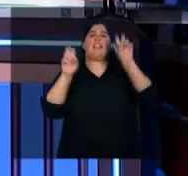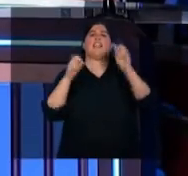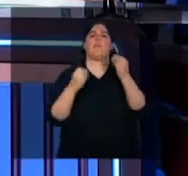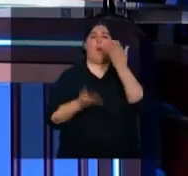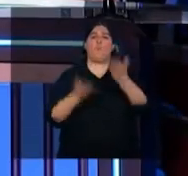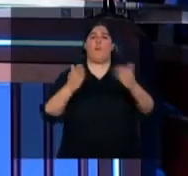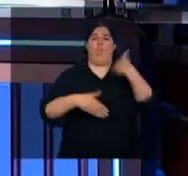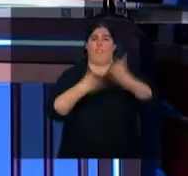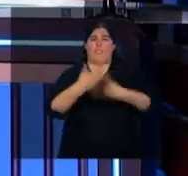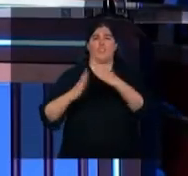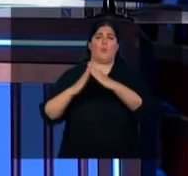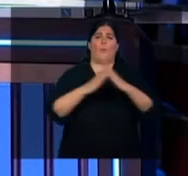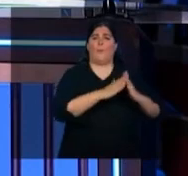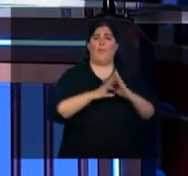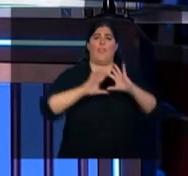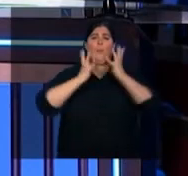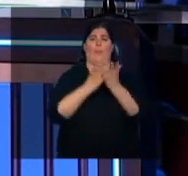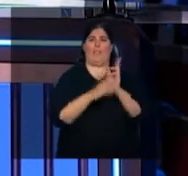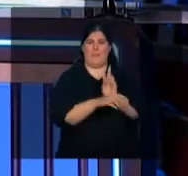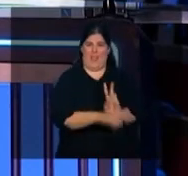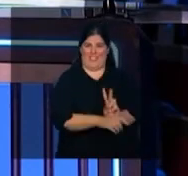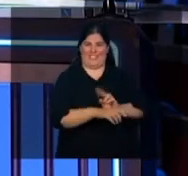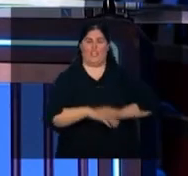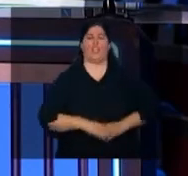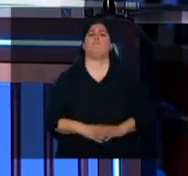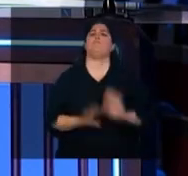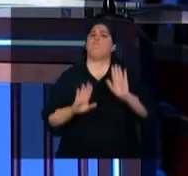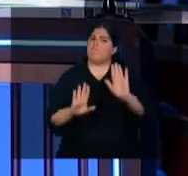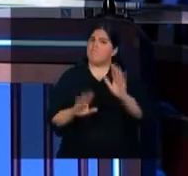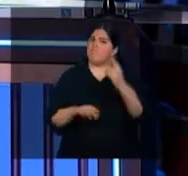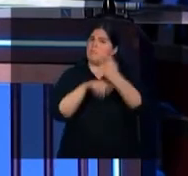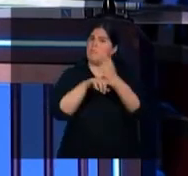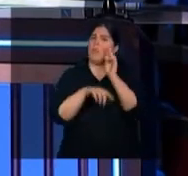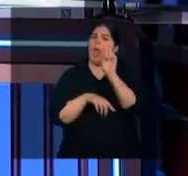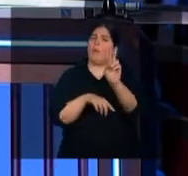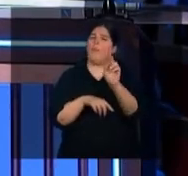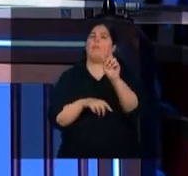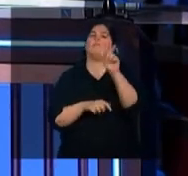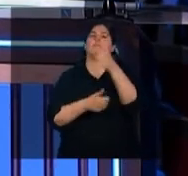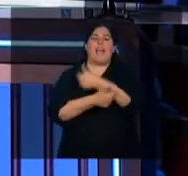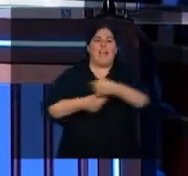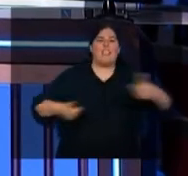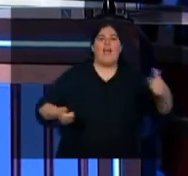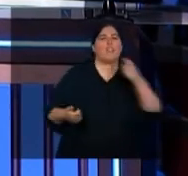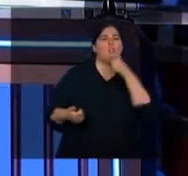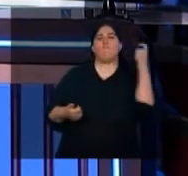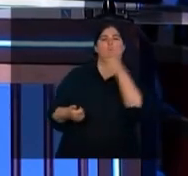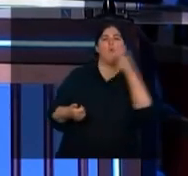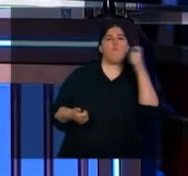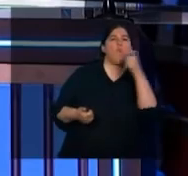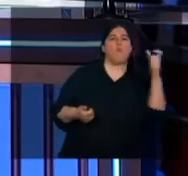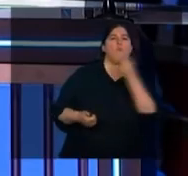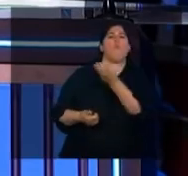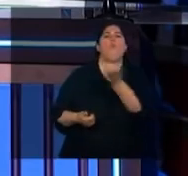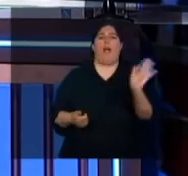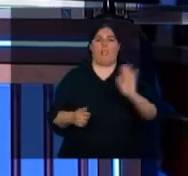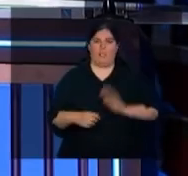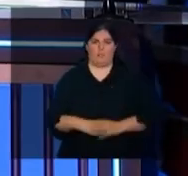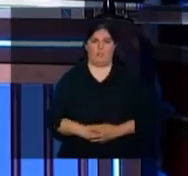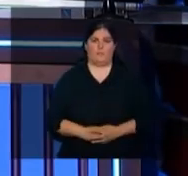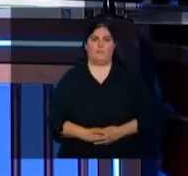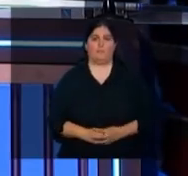vivienda y protección del ambiente Pero antes vamos a ver la cantidad de réplicas que han utilizado cada candidato y candidata hasta